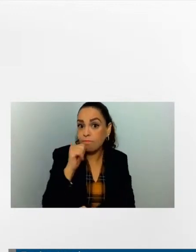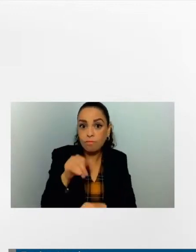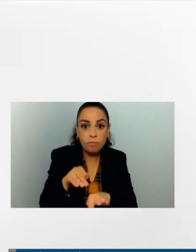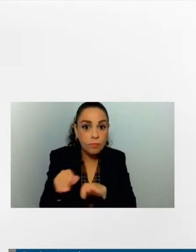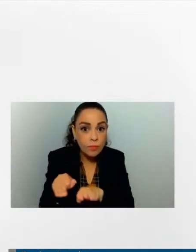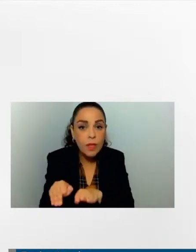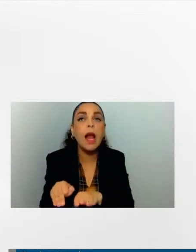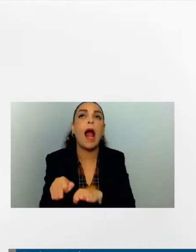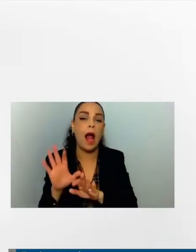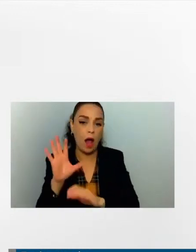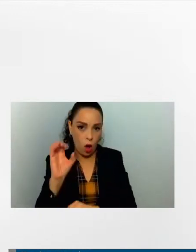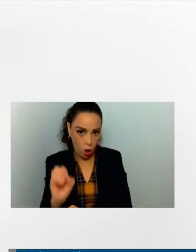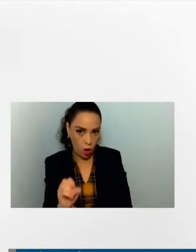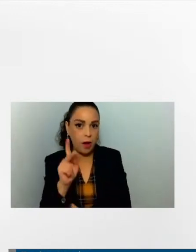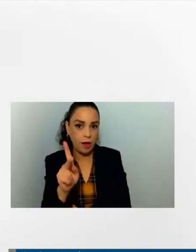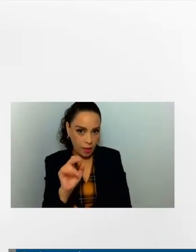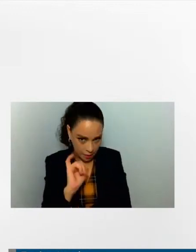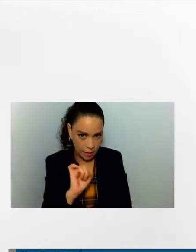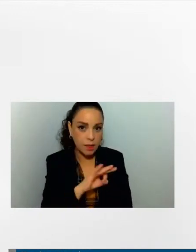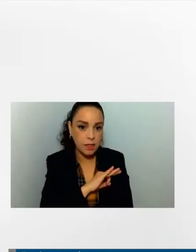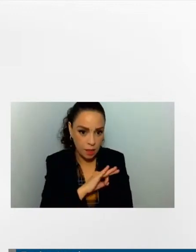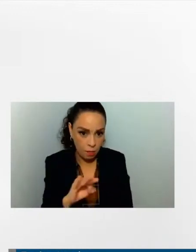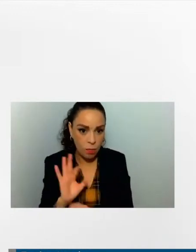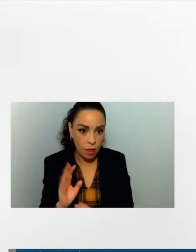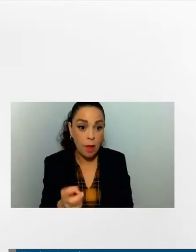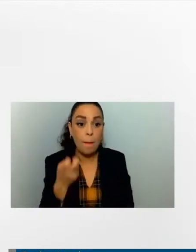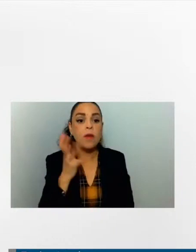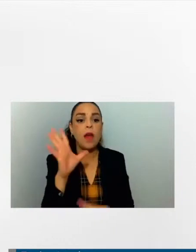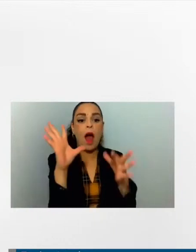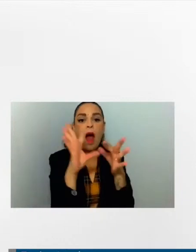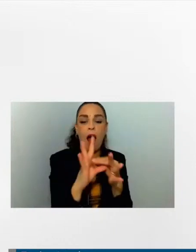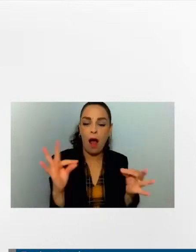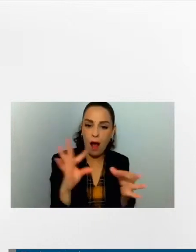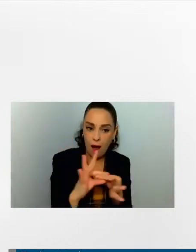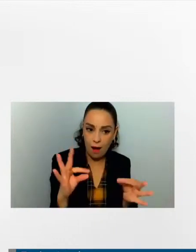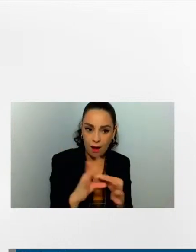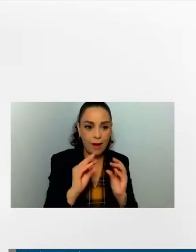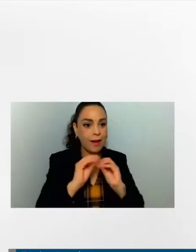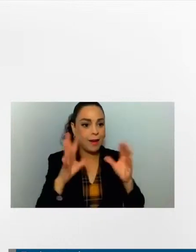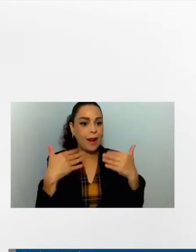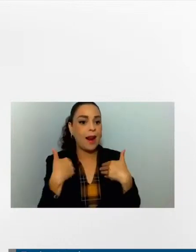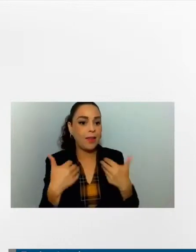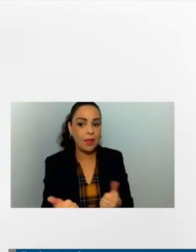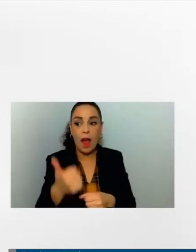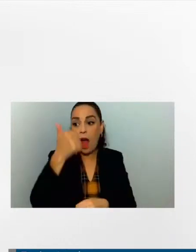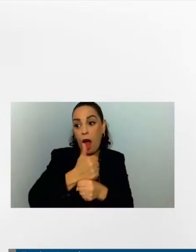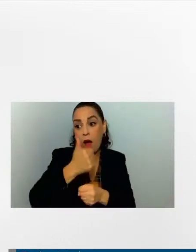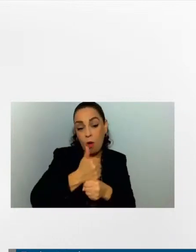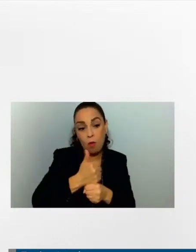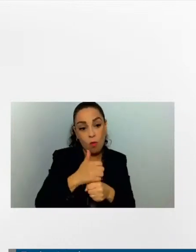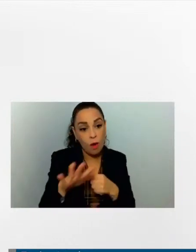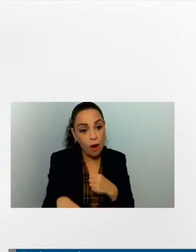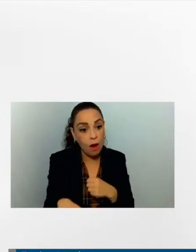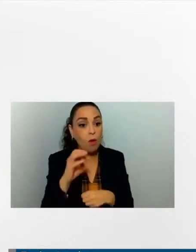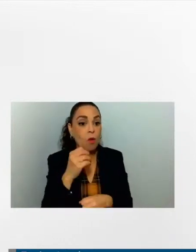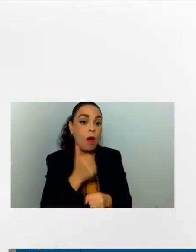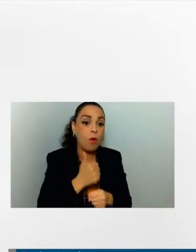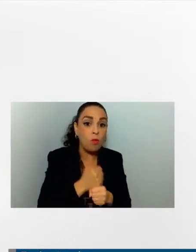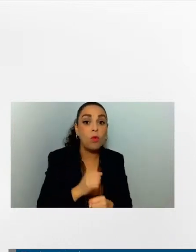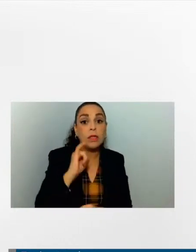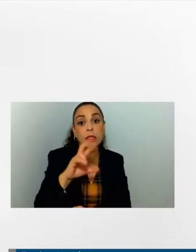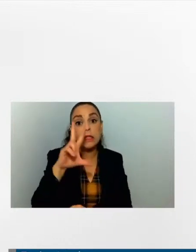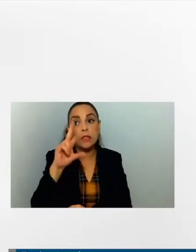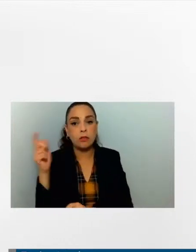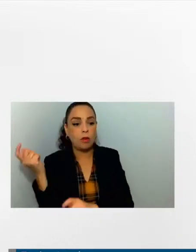creo que con eso pues la Corte como que ya nos va dejando muy claro cuándo sí los abuelos, cuándo no, en diferentes escenarios en los que se solicitaban a los